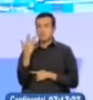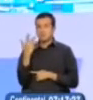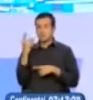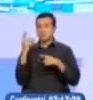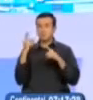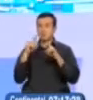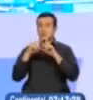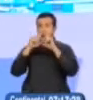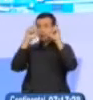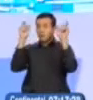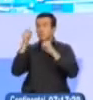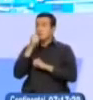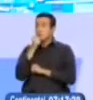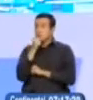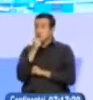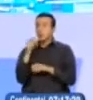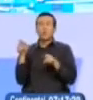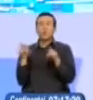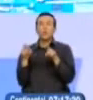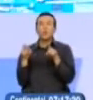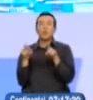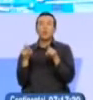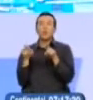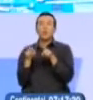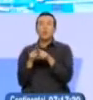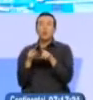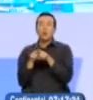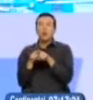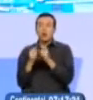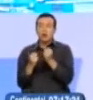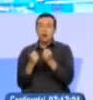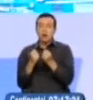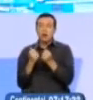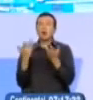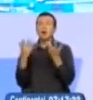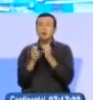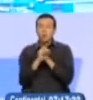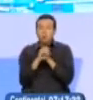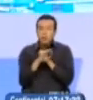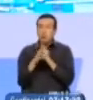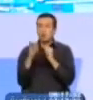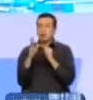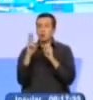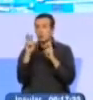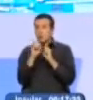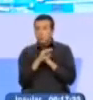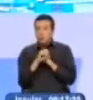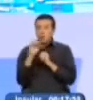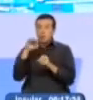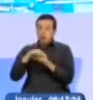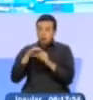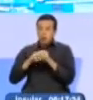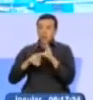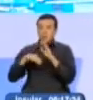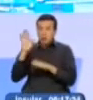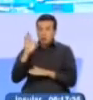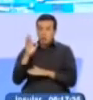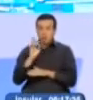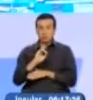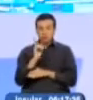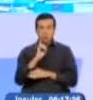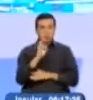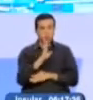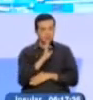encuestas se convirtieran en una herramienta de la publicidad, de la propaganda, de la promoción electoral, y no como